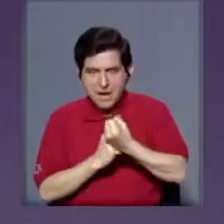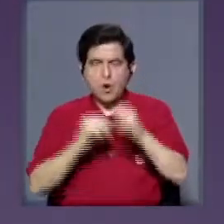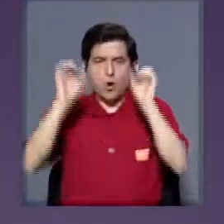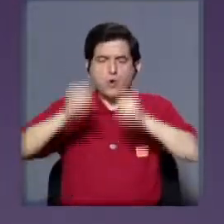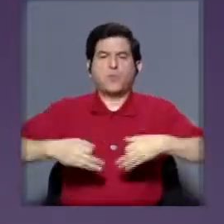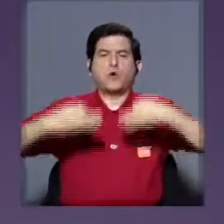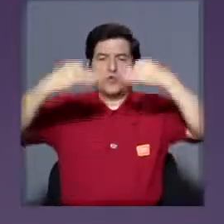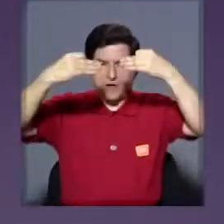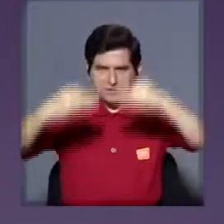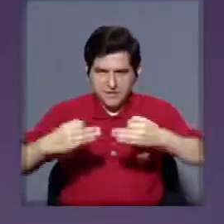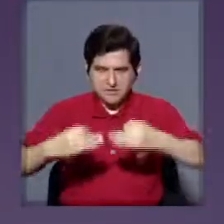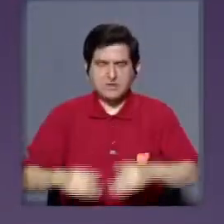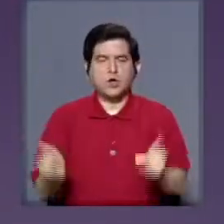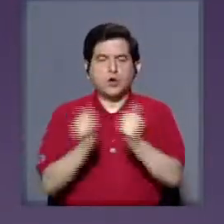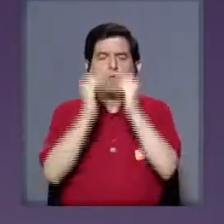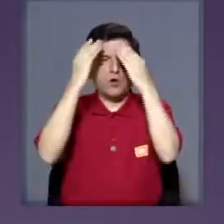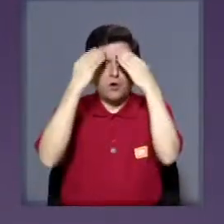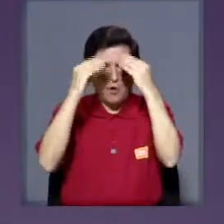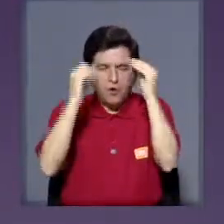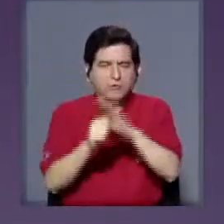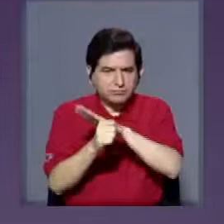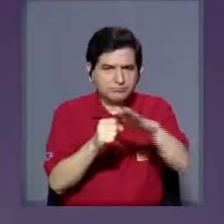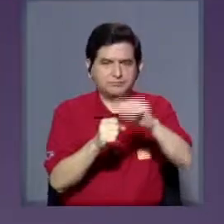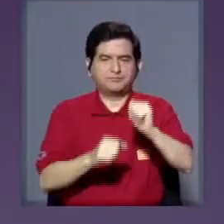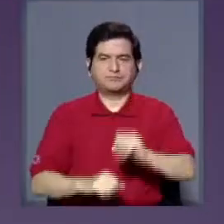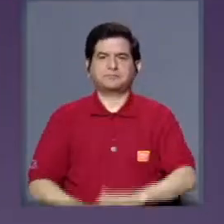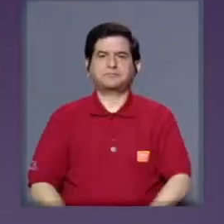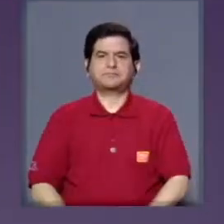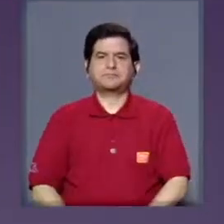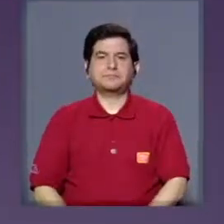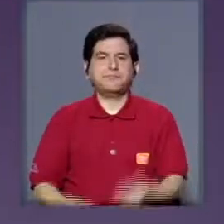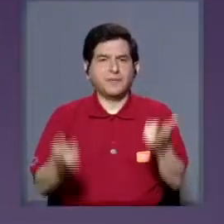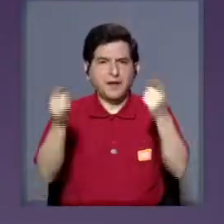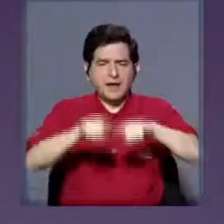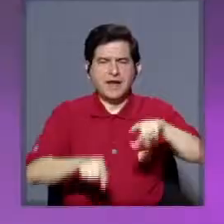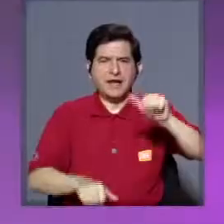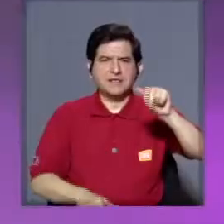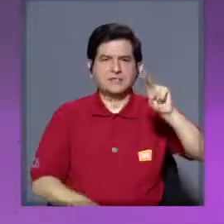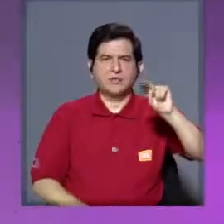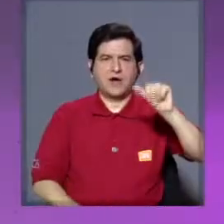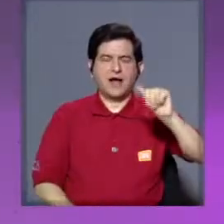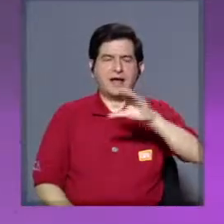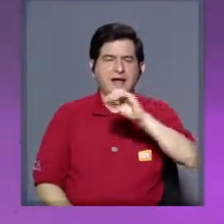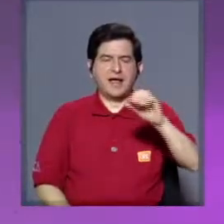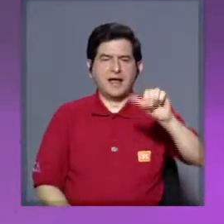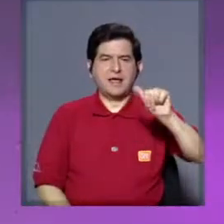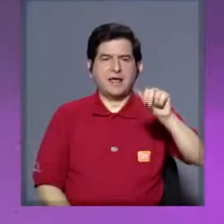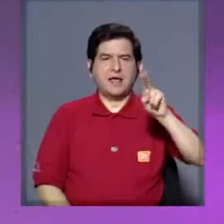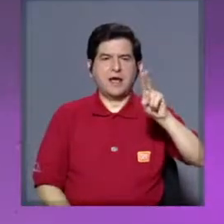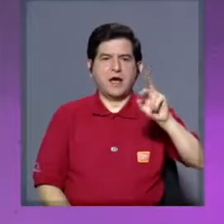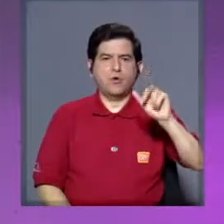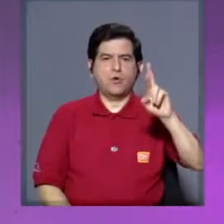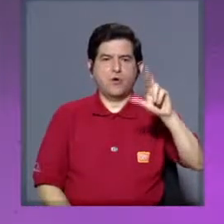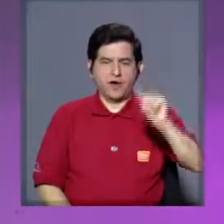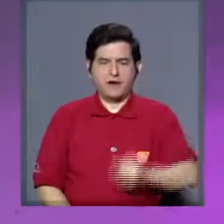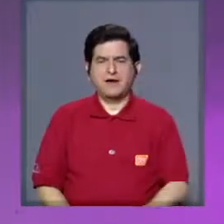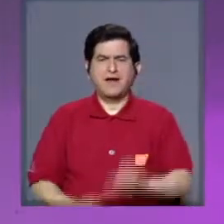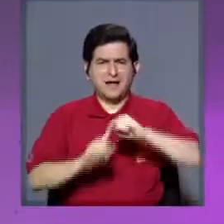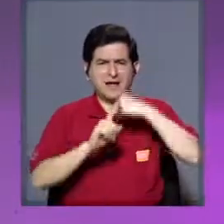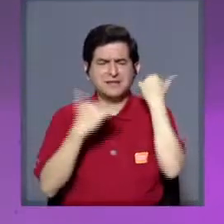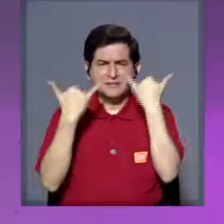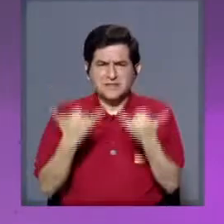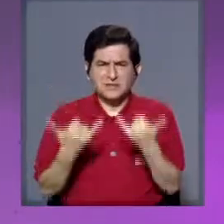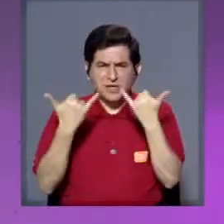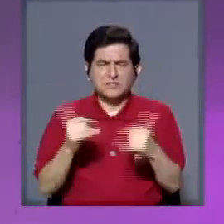pueda tomar la decisión más informada posible el caso de anna de ahora en este proceso en qué condición se